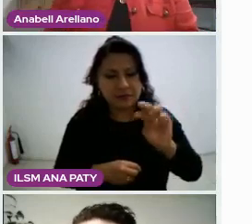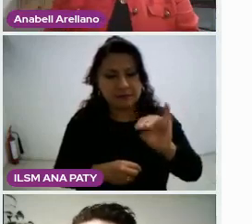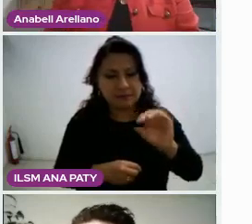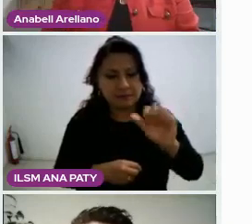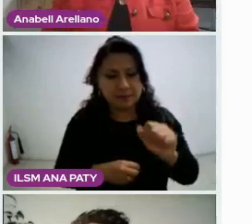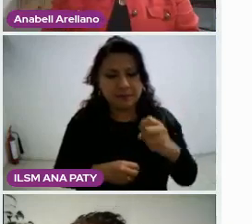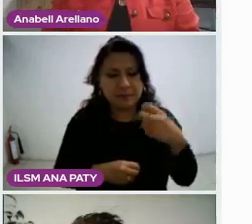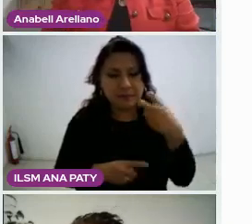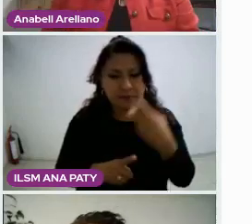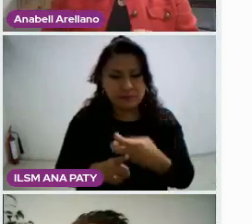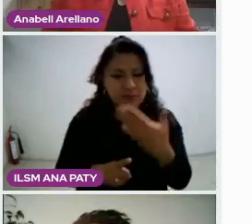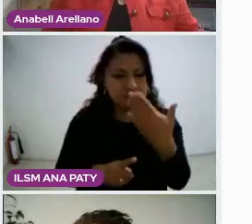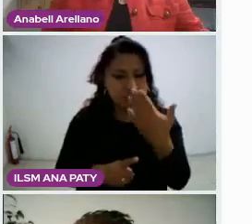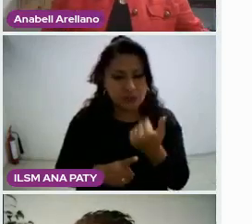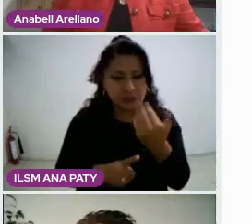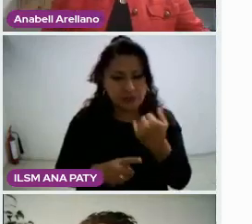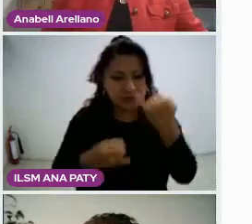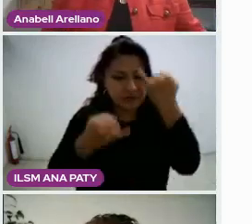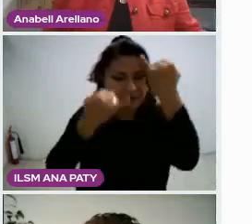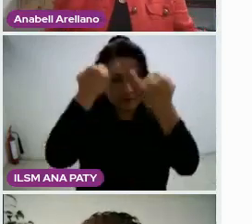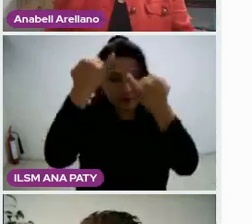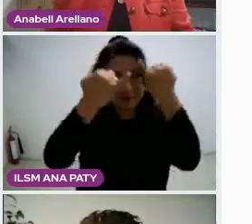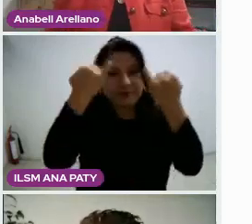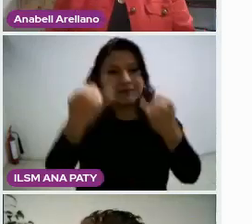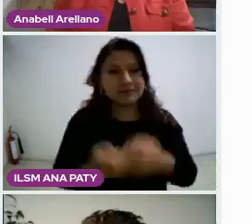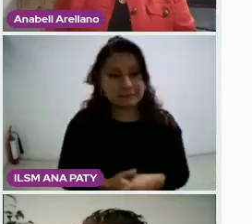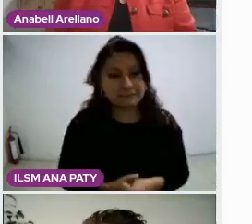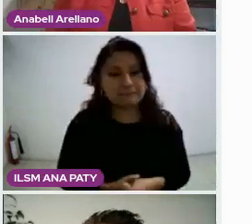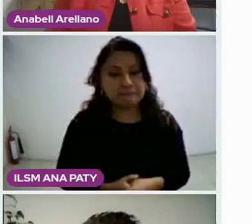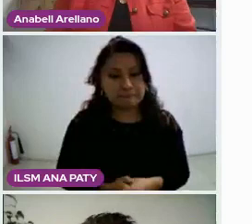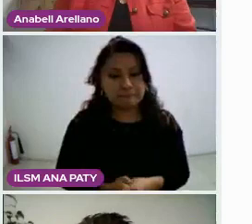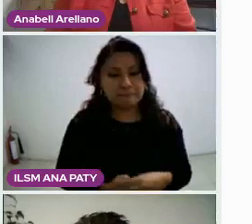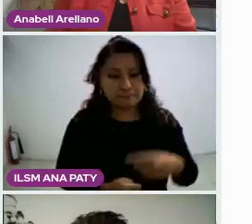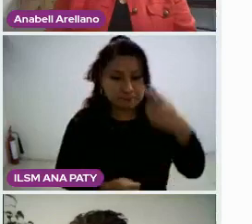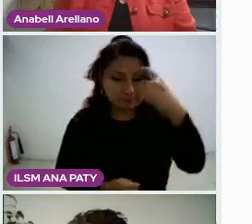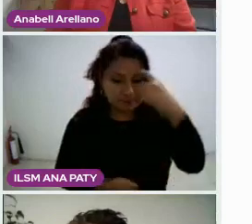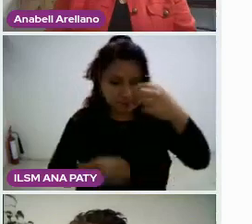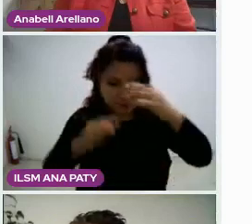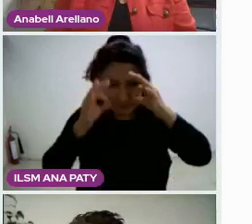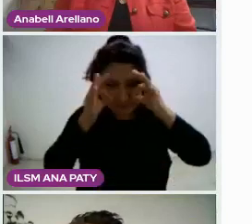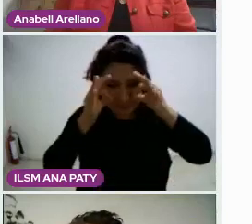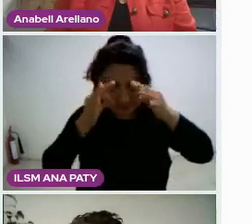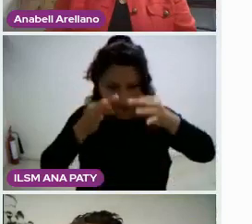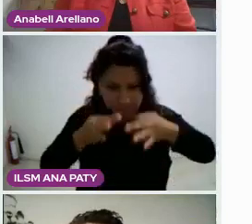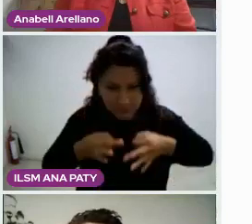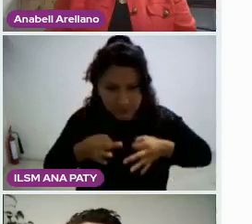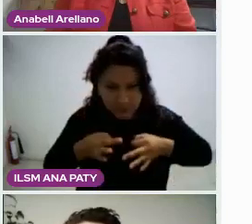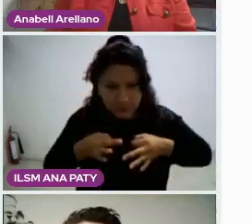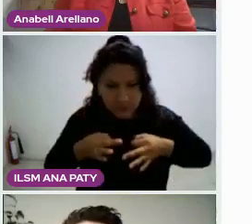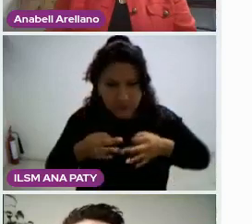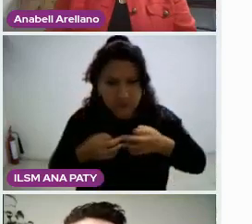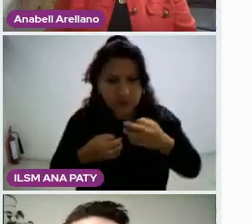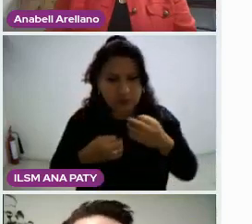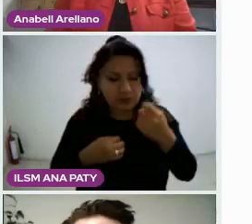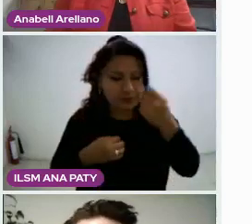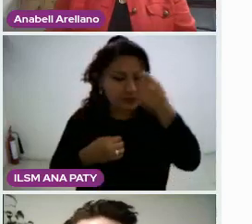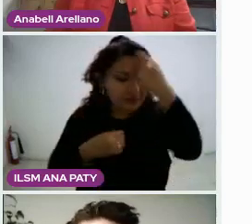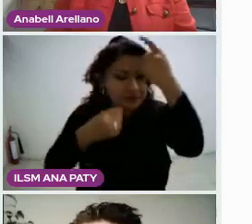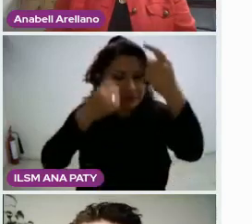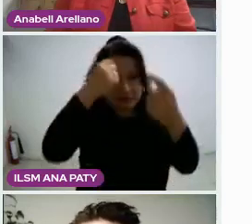de capacidad para la introspección y la creatividad. Y también se les nota con una